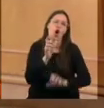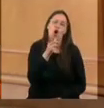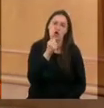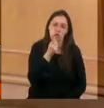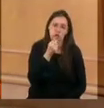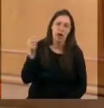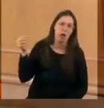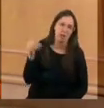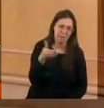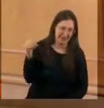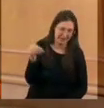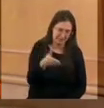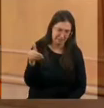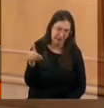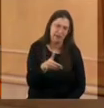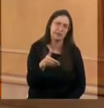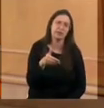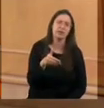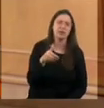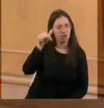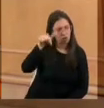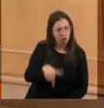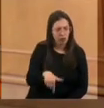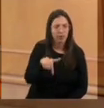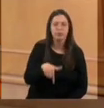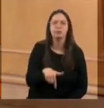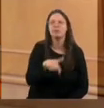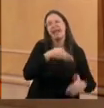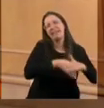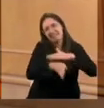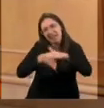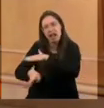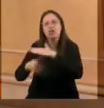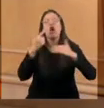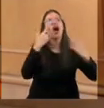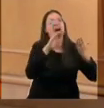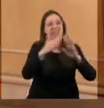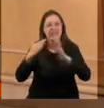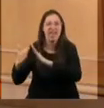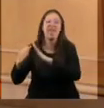trabajaron en la ejecución de los allanamientos, la detención de